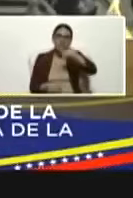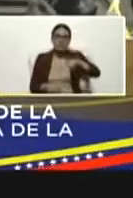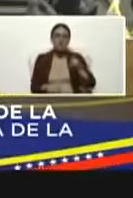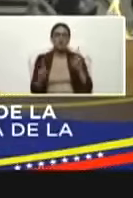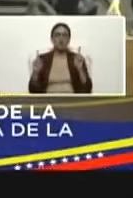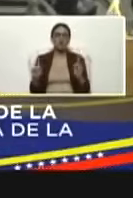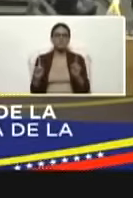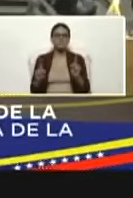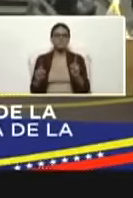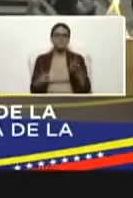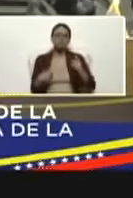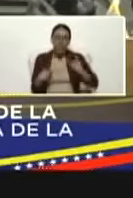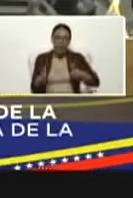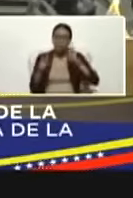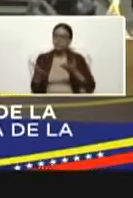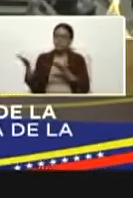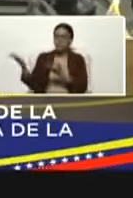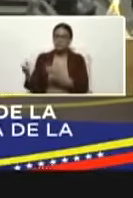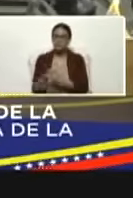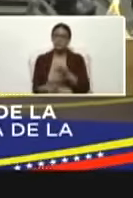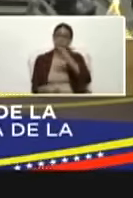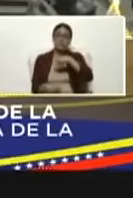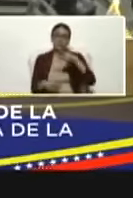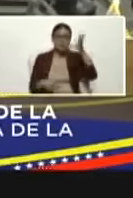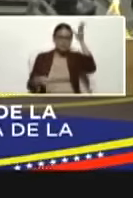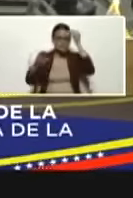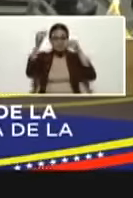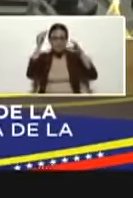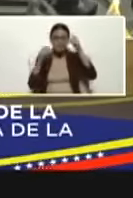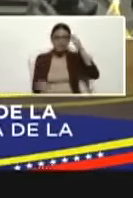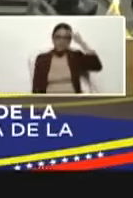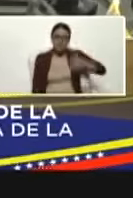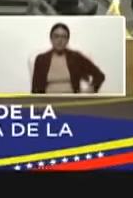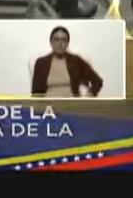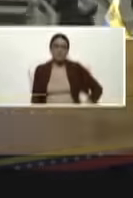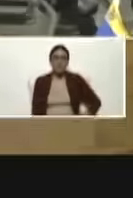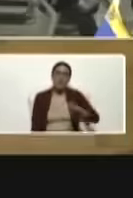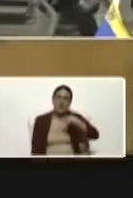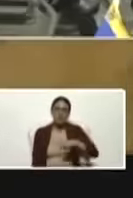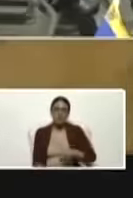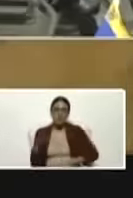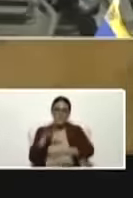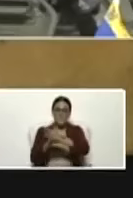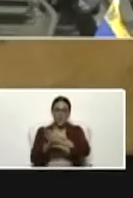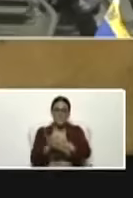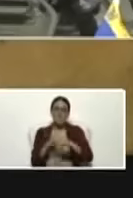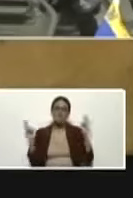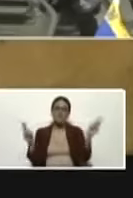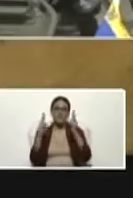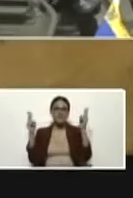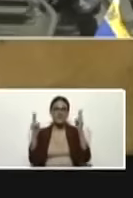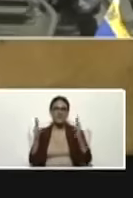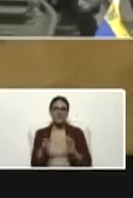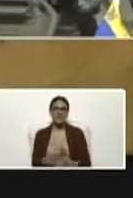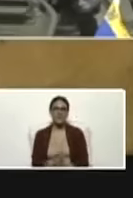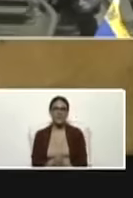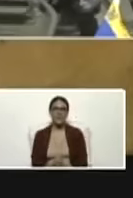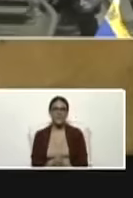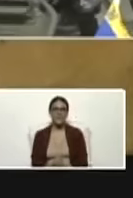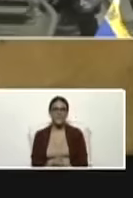almirante Hernández Hachi. Entendido, mi comandante en jefe. ¡Avanzar y vencer!